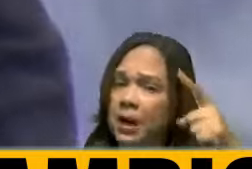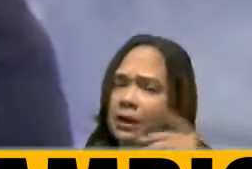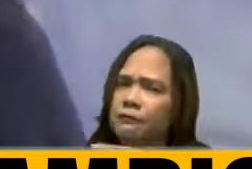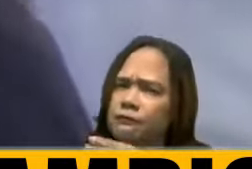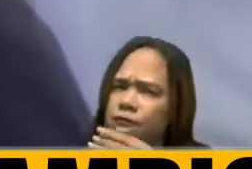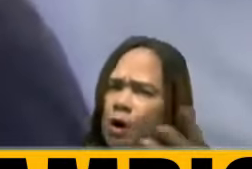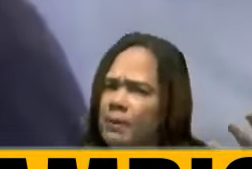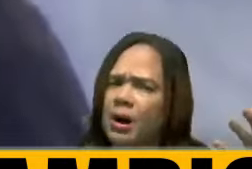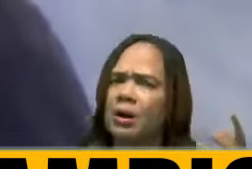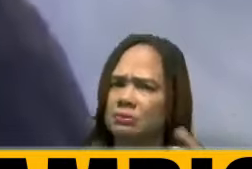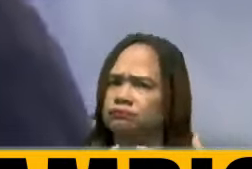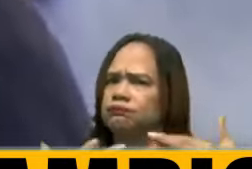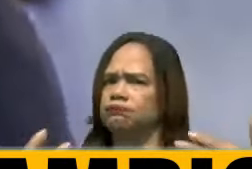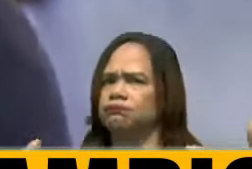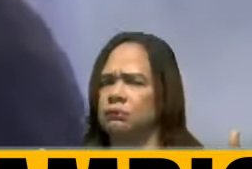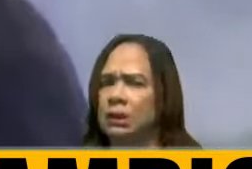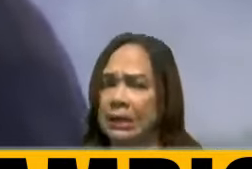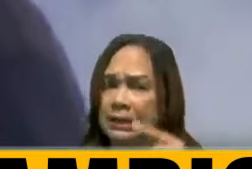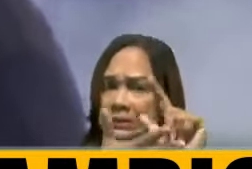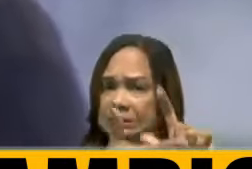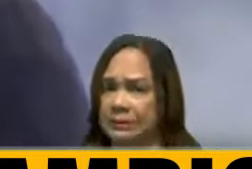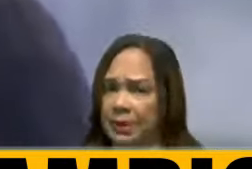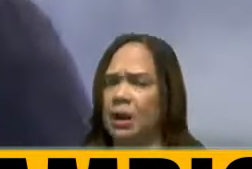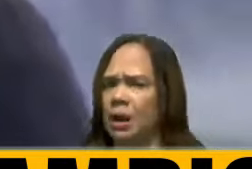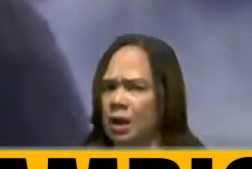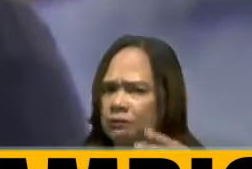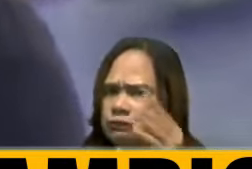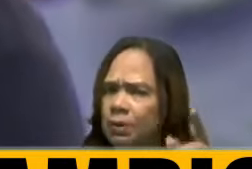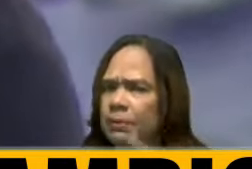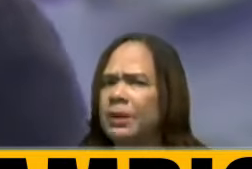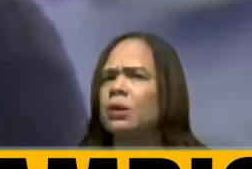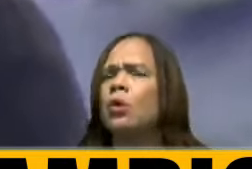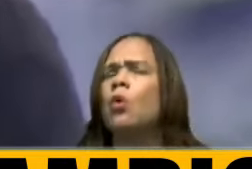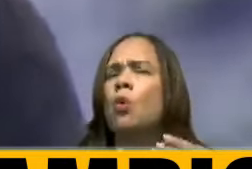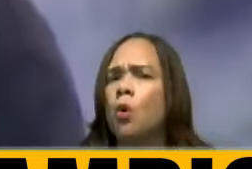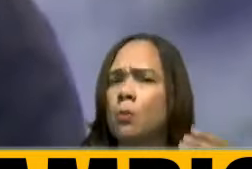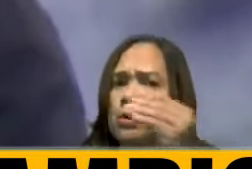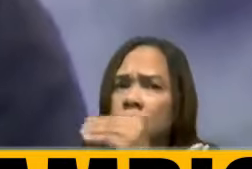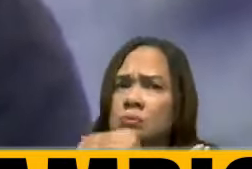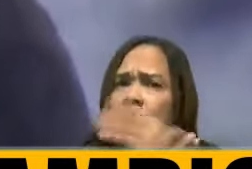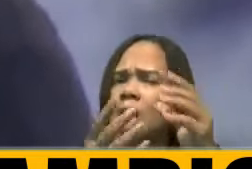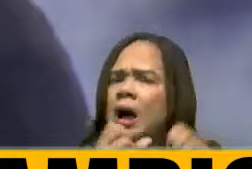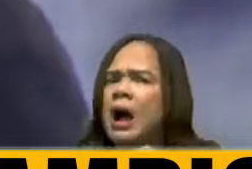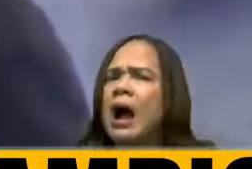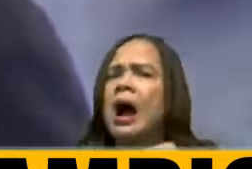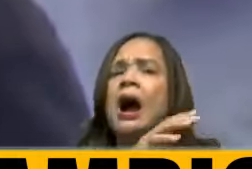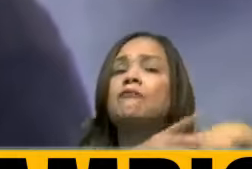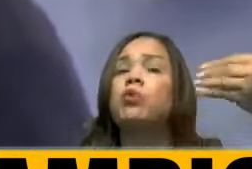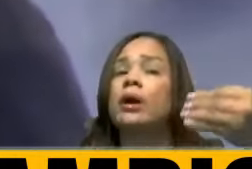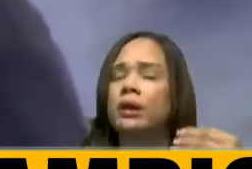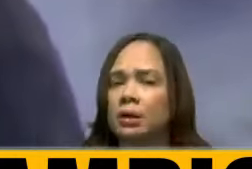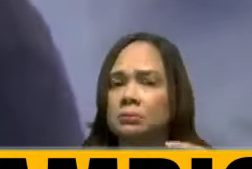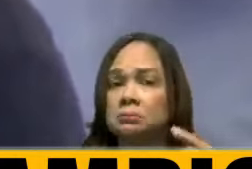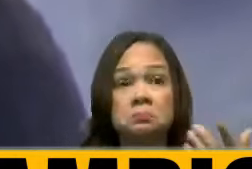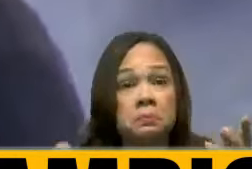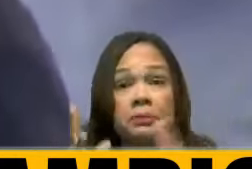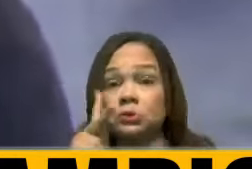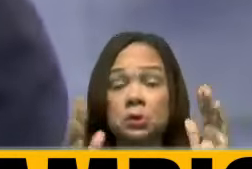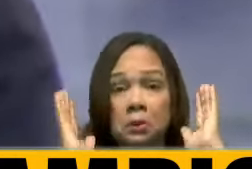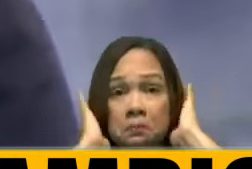información aquí en la semanal sino de buscar una forma de propagar esa información de